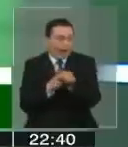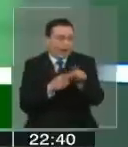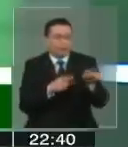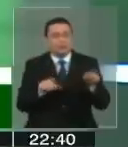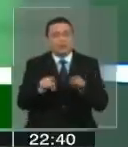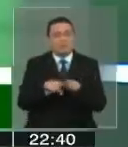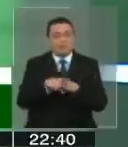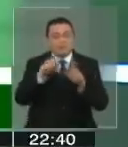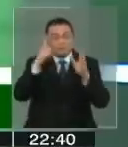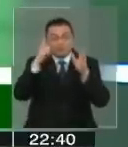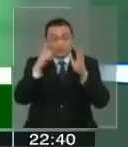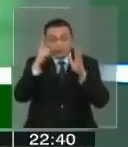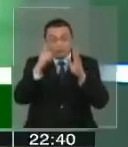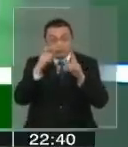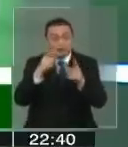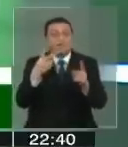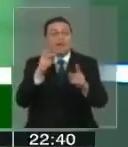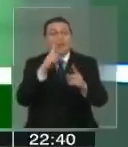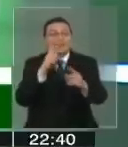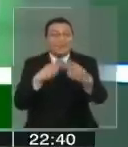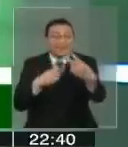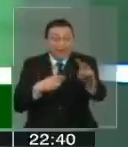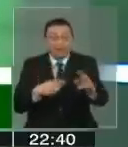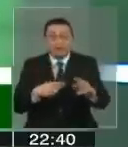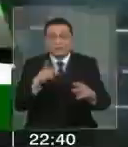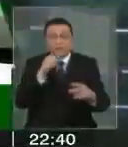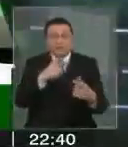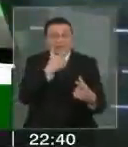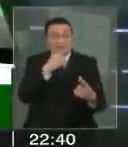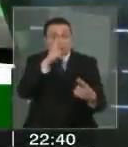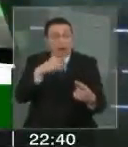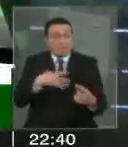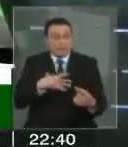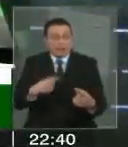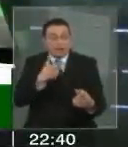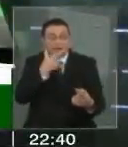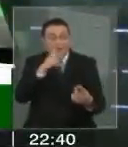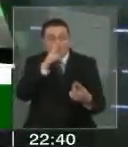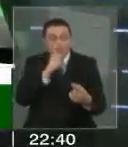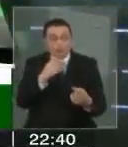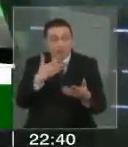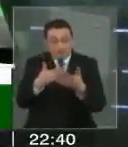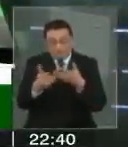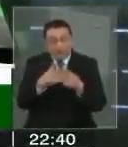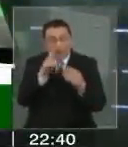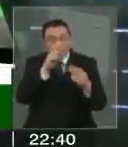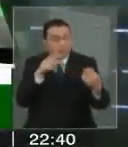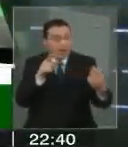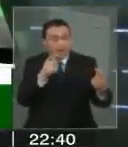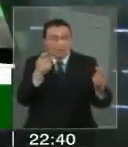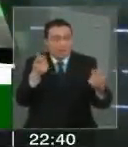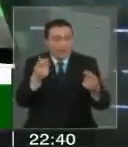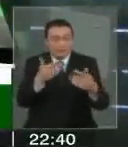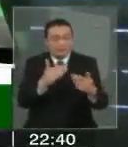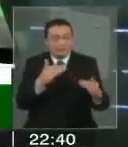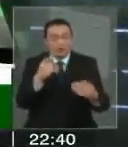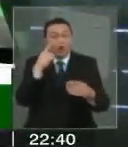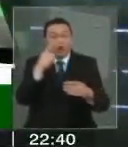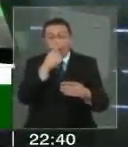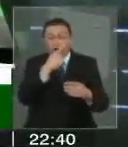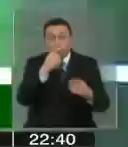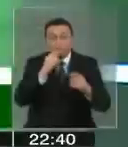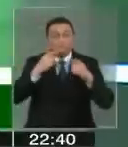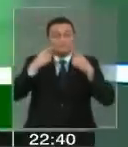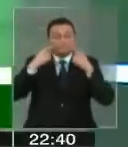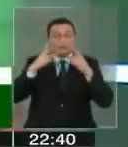Porque mirar la foto de la Vale y decir, uy, se ríe como mi hijo, tiene las manos de Pablo, tiene los ojos,